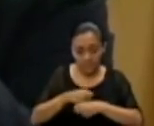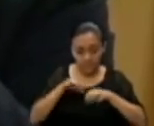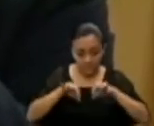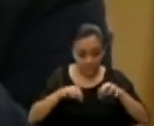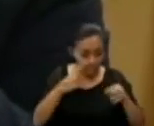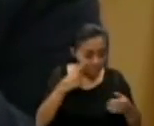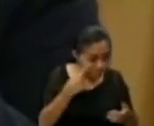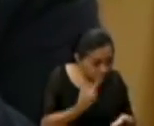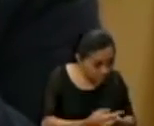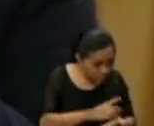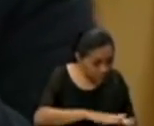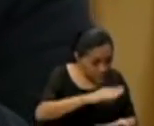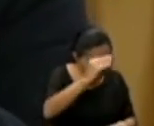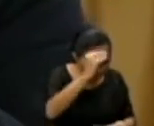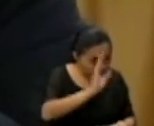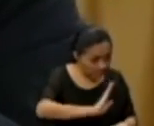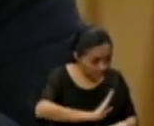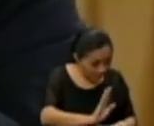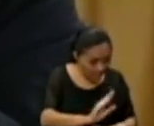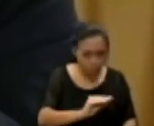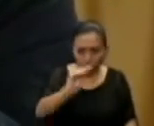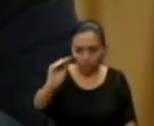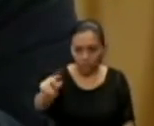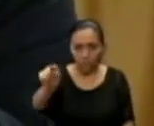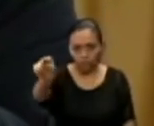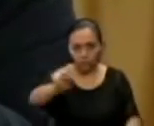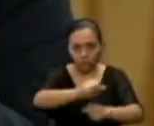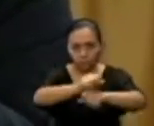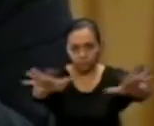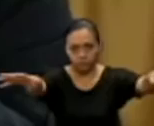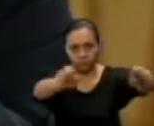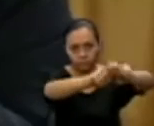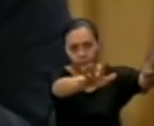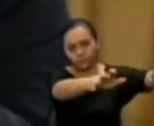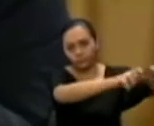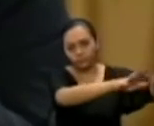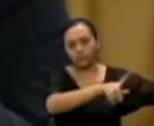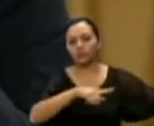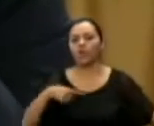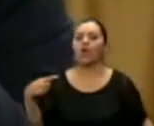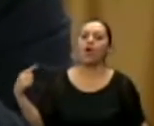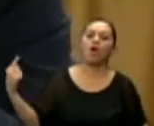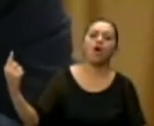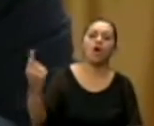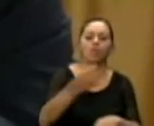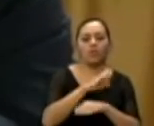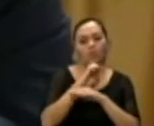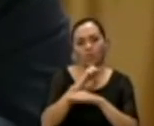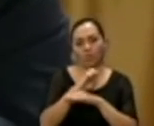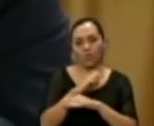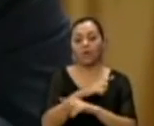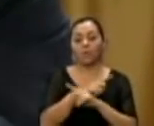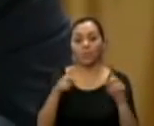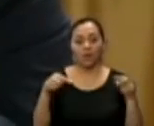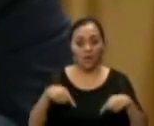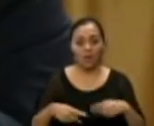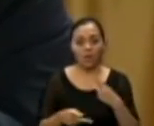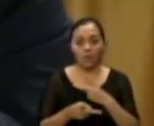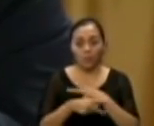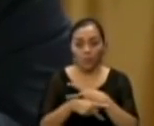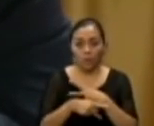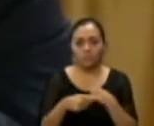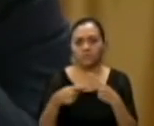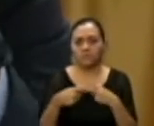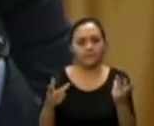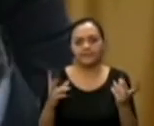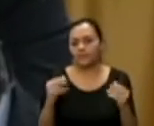semilla y la reparten y de esa forma pues se cubre todo el territorio nacional en estos momentos menos del 2% de productores de papas utilizan seis